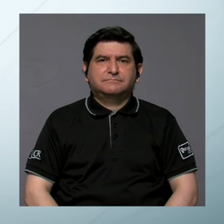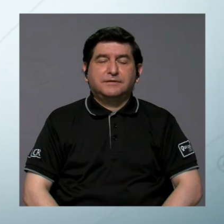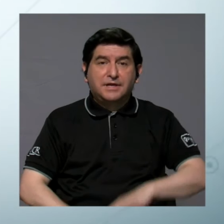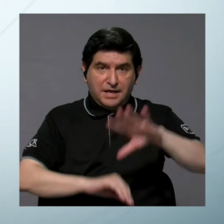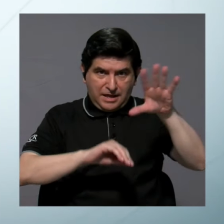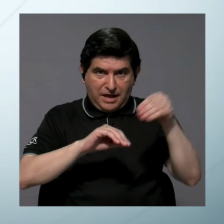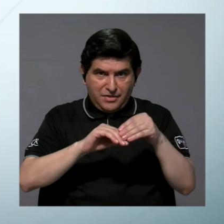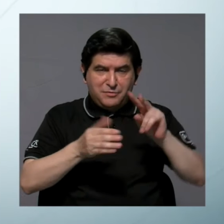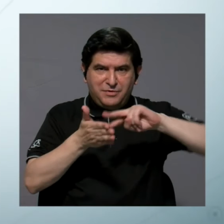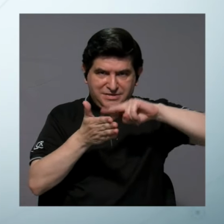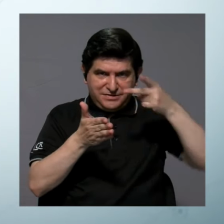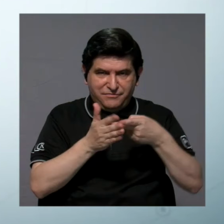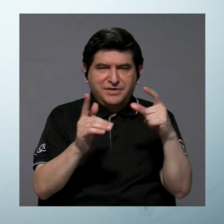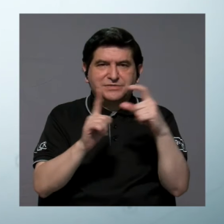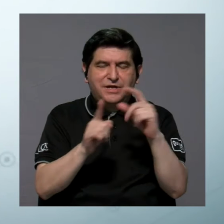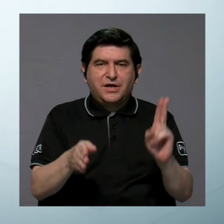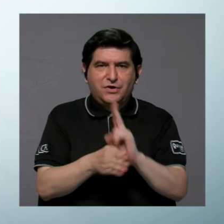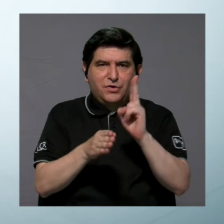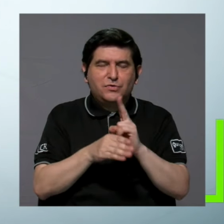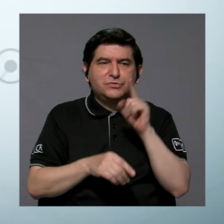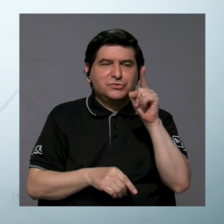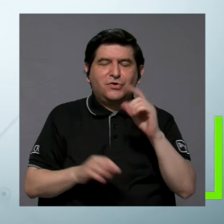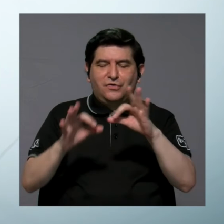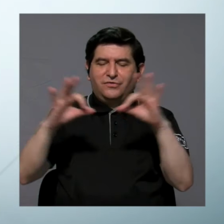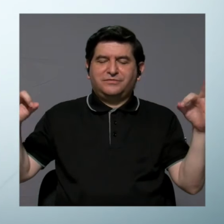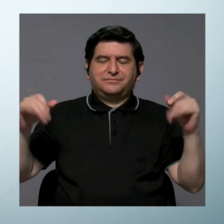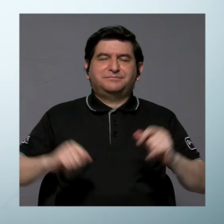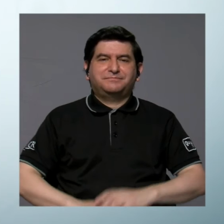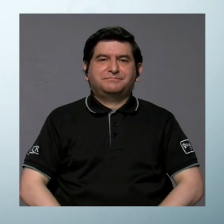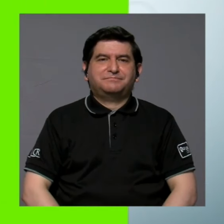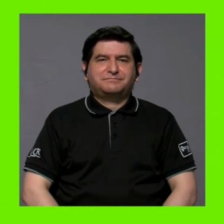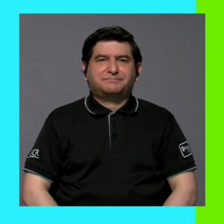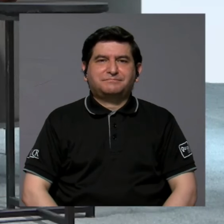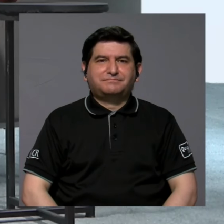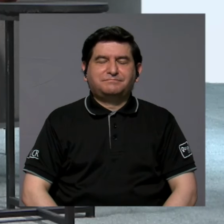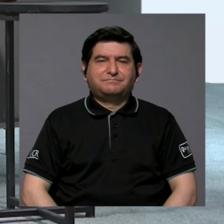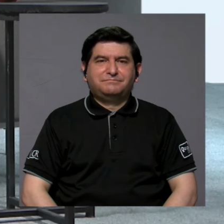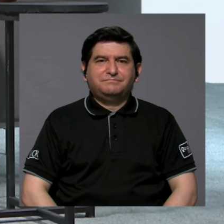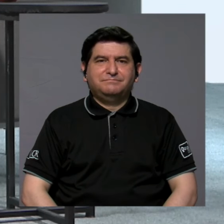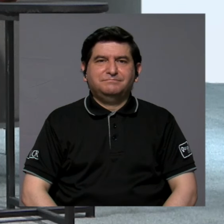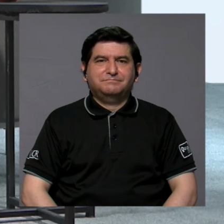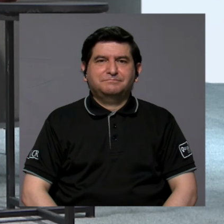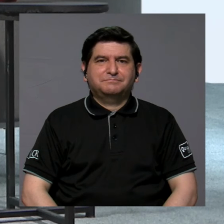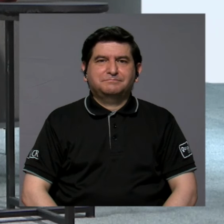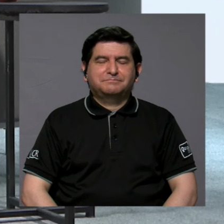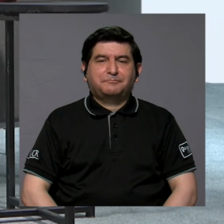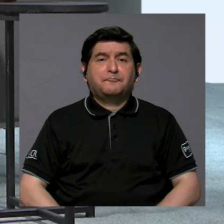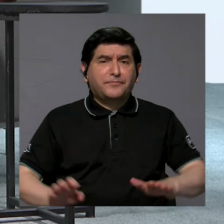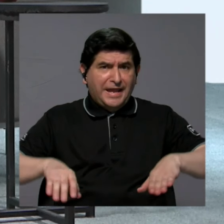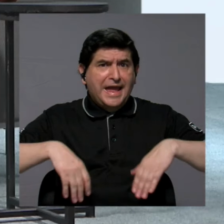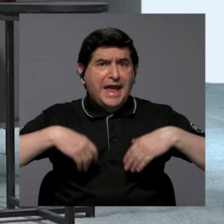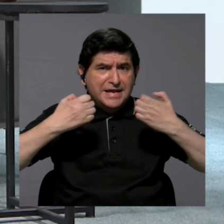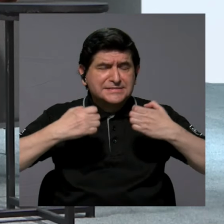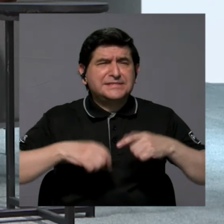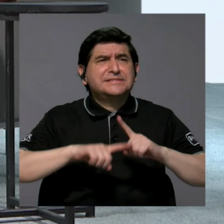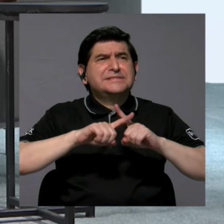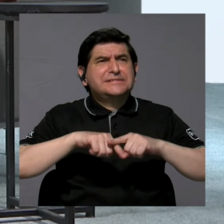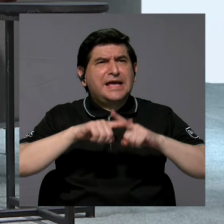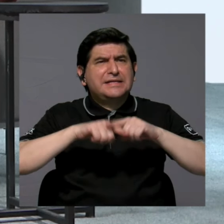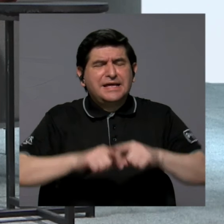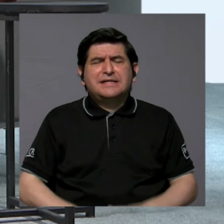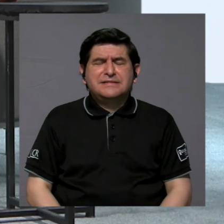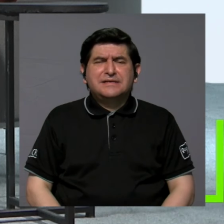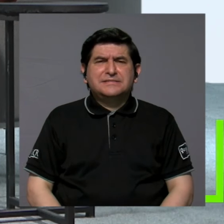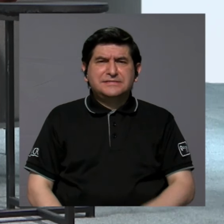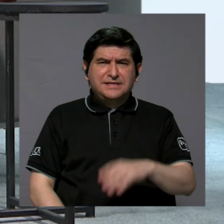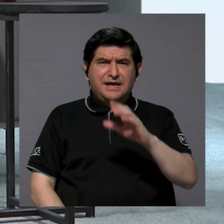Pero también definiremos la palabra que utilizó en esta frase. ¿Verdad? Hay tendencias